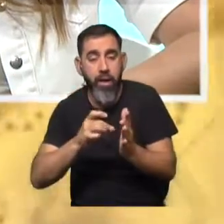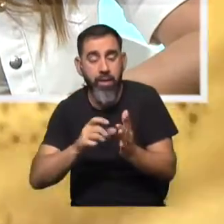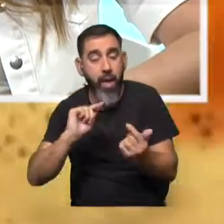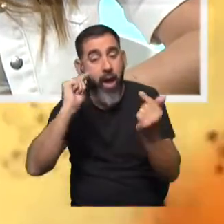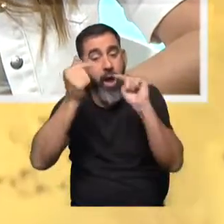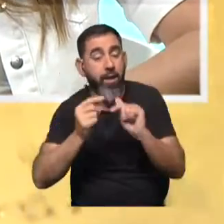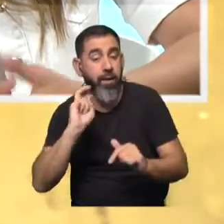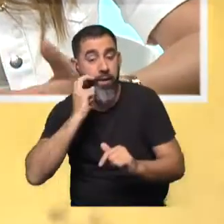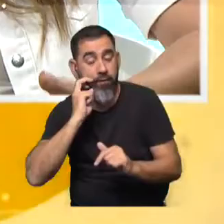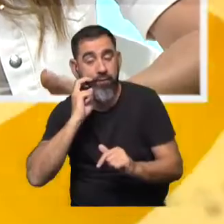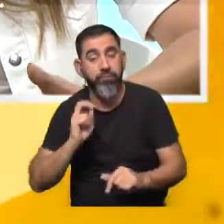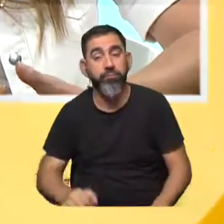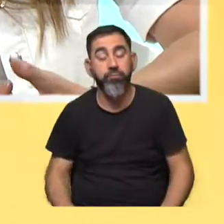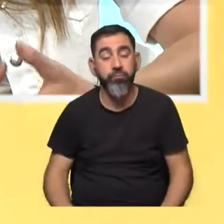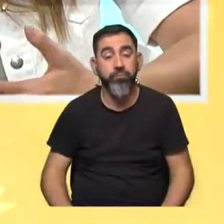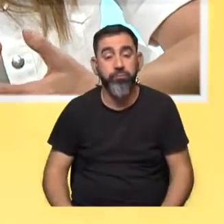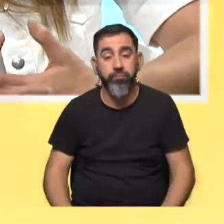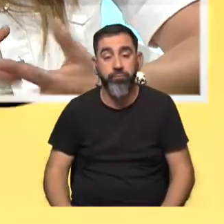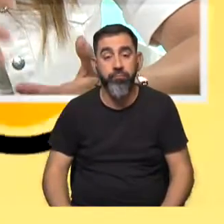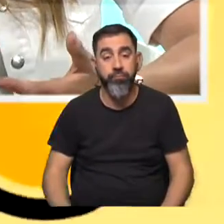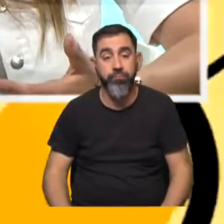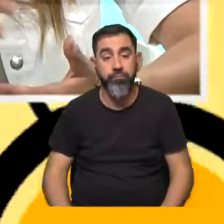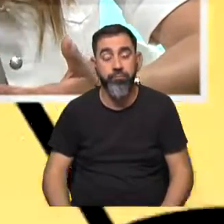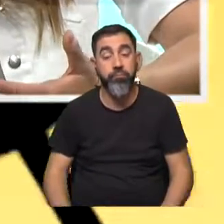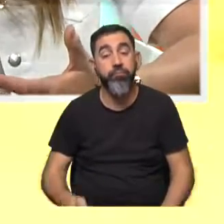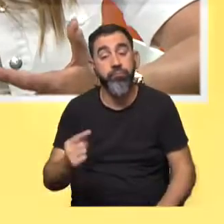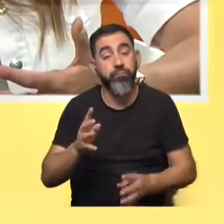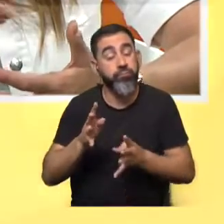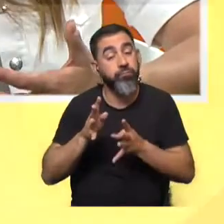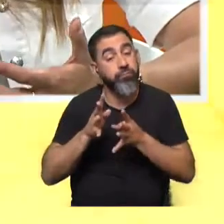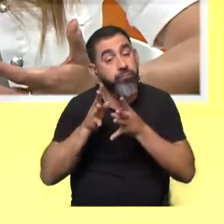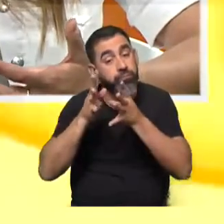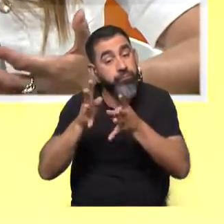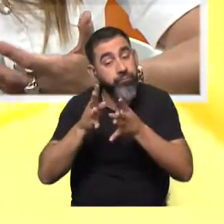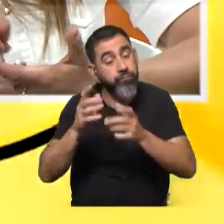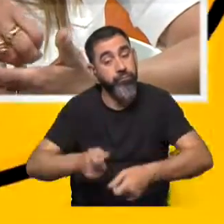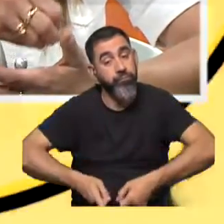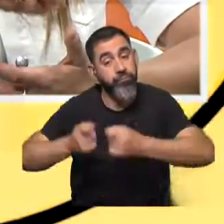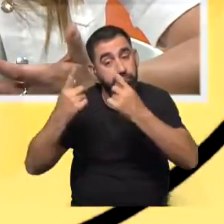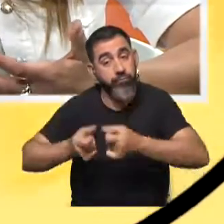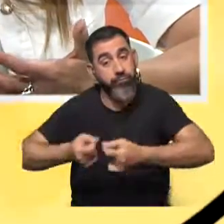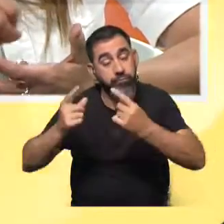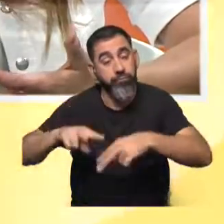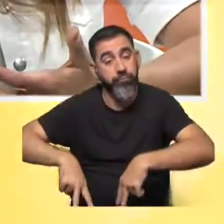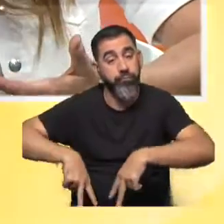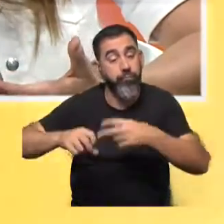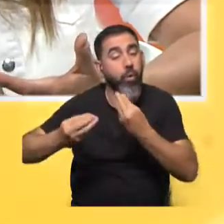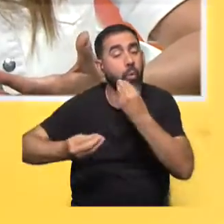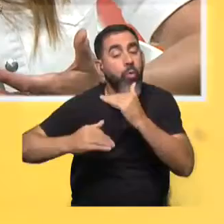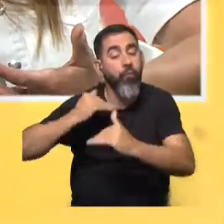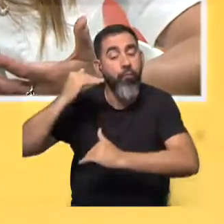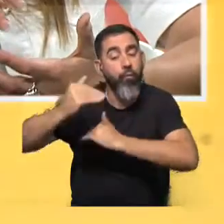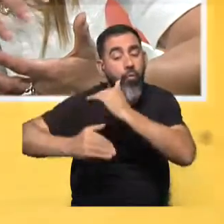Entonces, uno de los desafíos del momento, y con mira sobre todo a la exportación, es el estudiar cómo